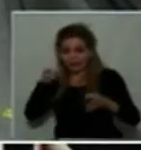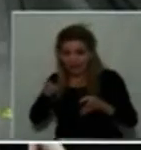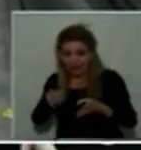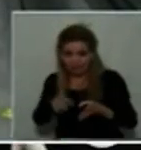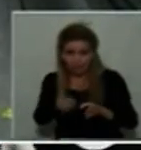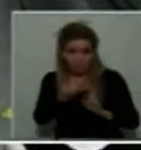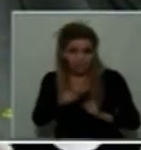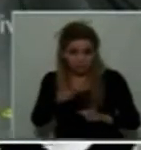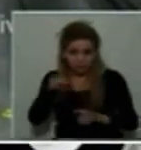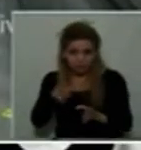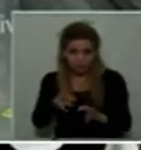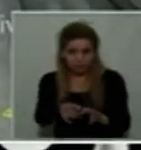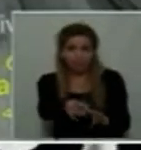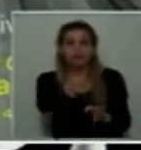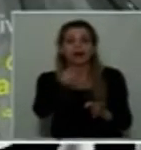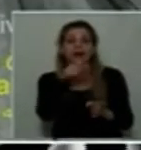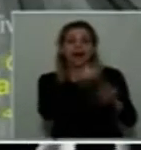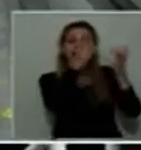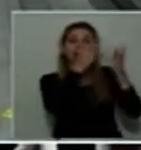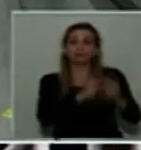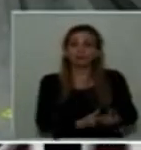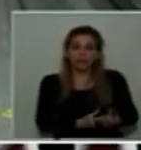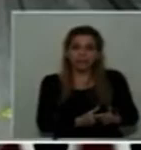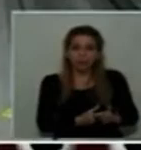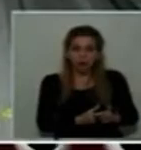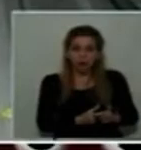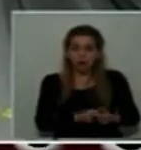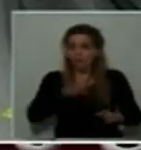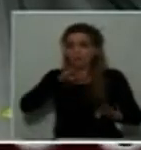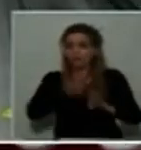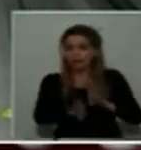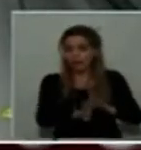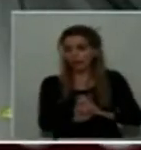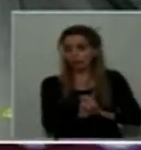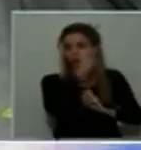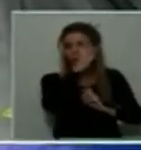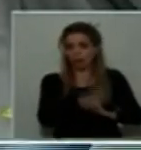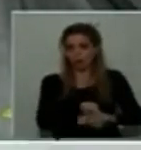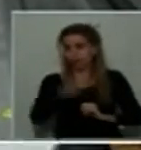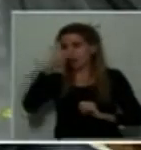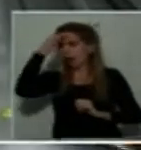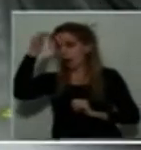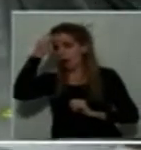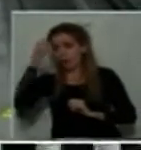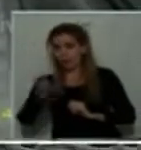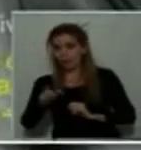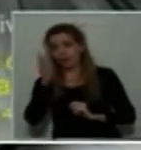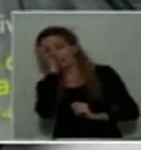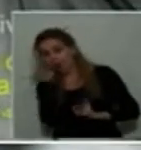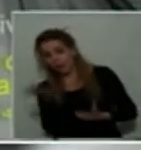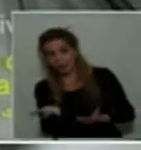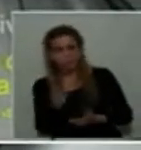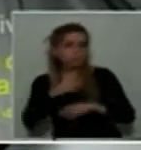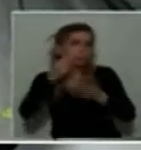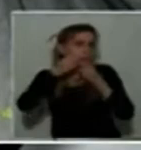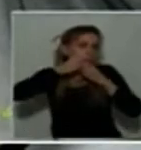frenando solo. Pasa una, pasa dos, pasa tres, pasa cuatro y el motorman nunca activa el freno, se frena solo. Sí. O porque el motorman se